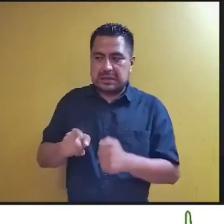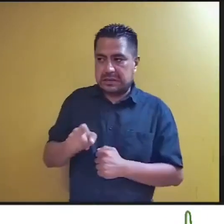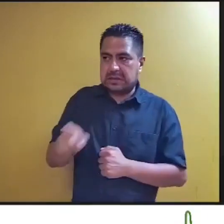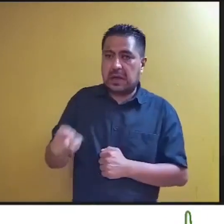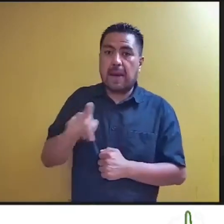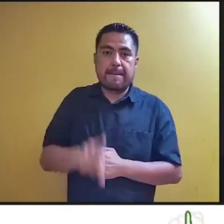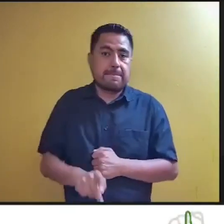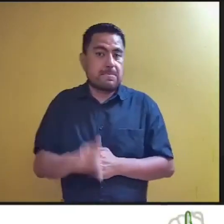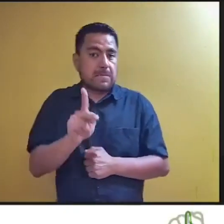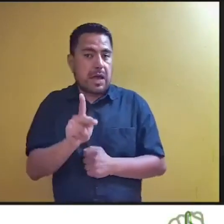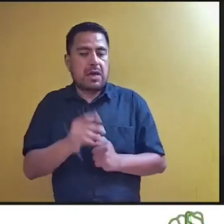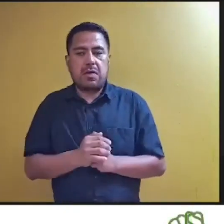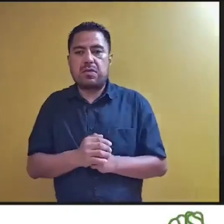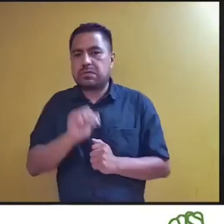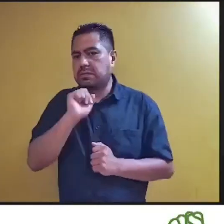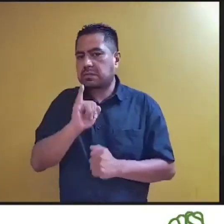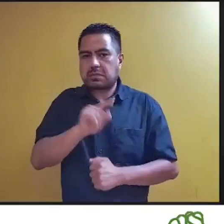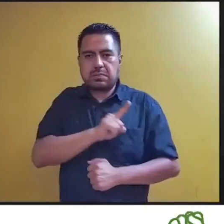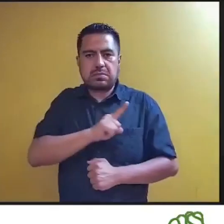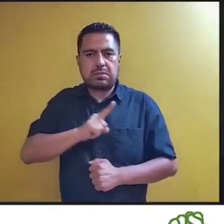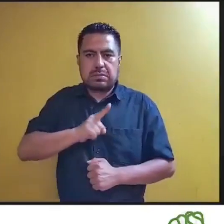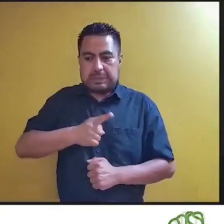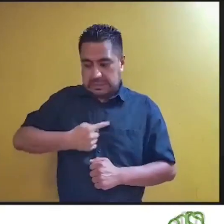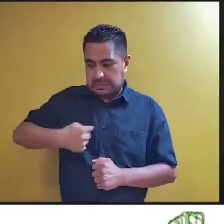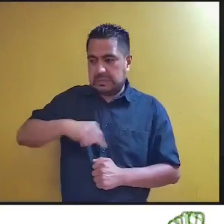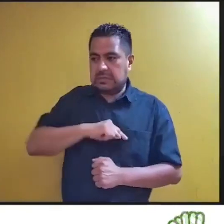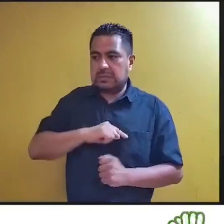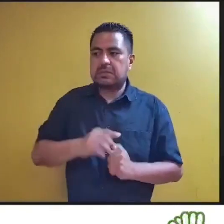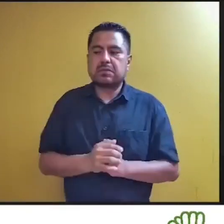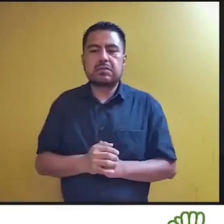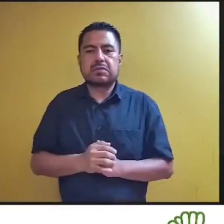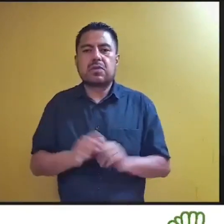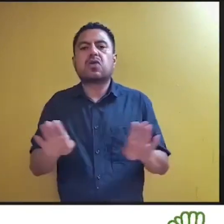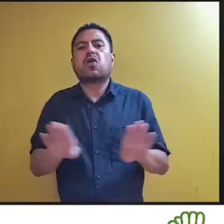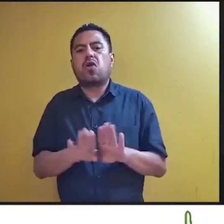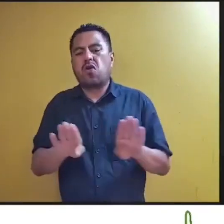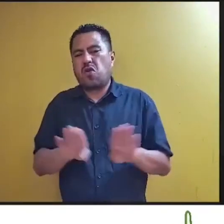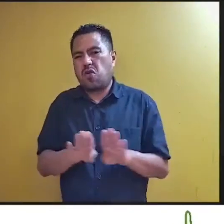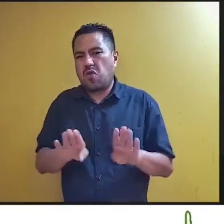Sin embargo, creo que nos corresponde a nosotros, como